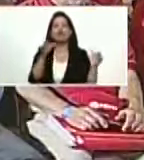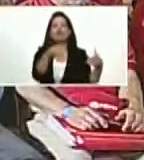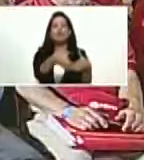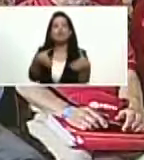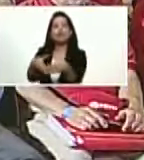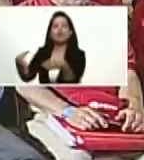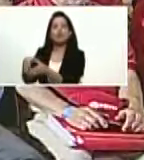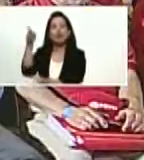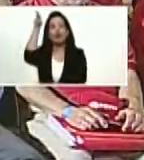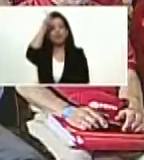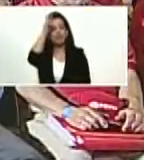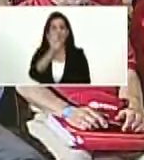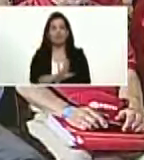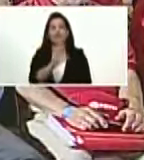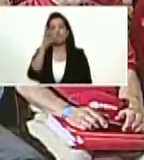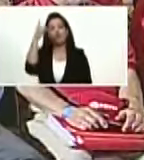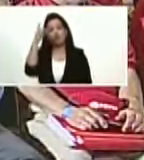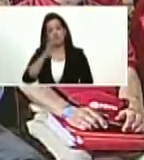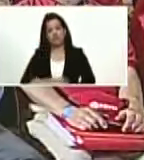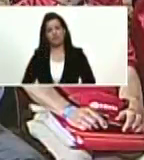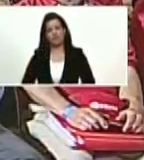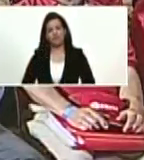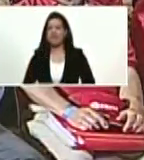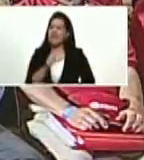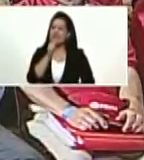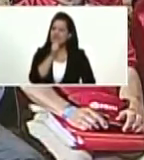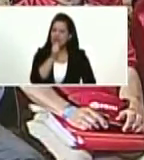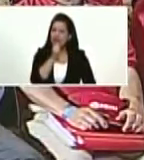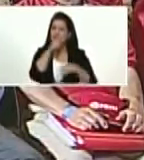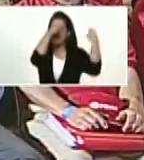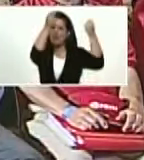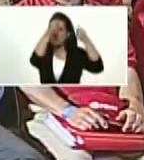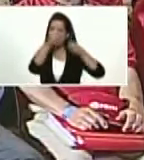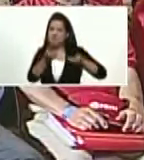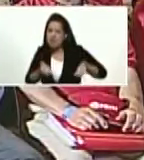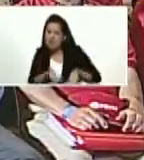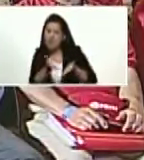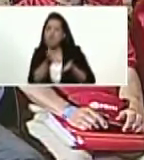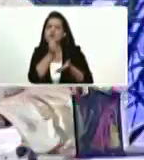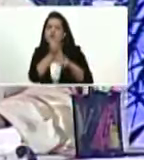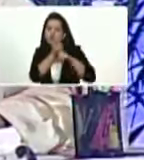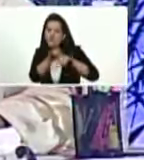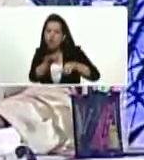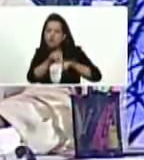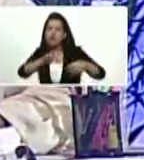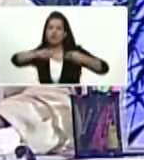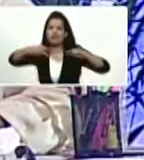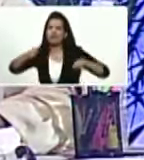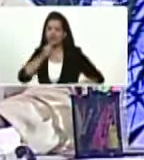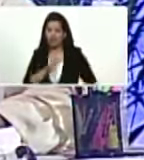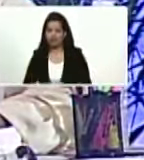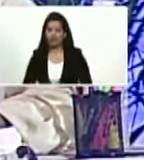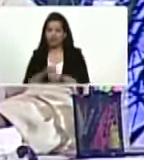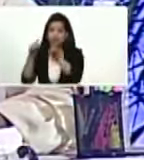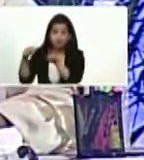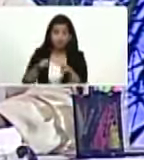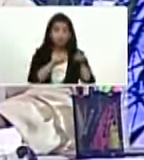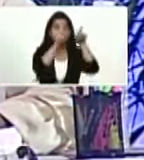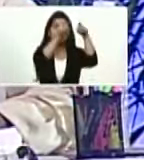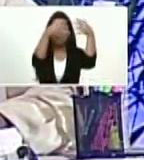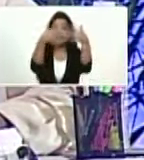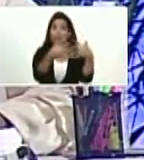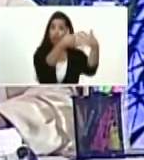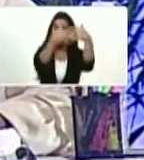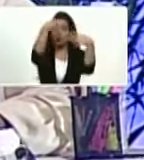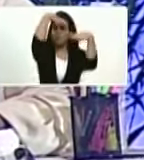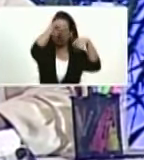de eso? El imperio norteamericano, que quiere destruir todos los procesos